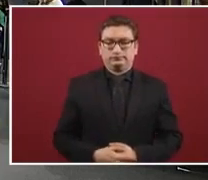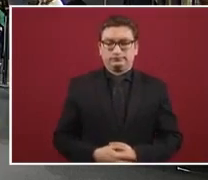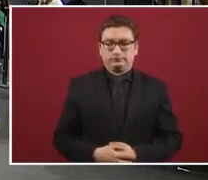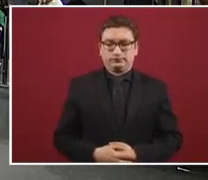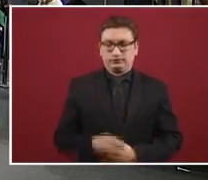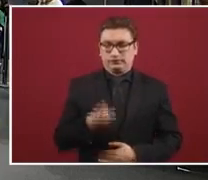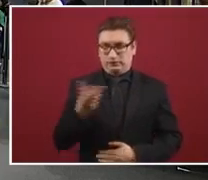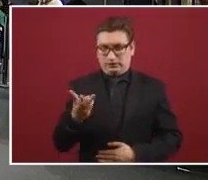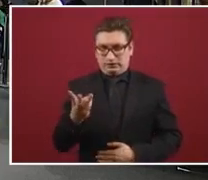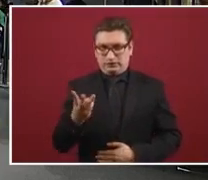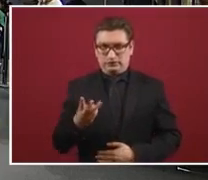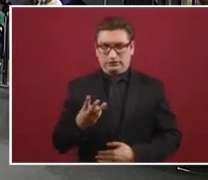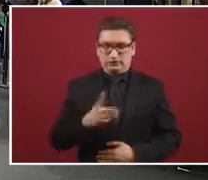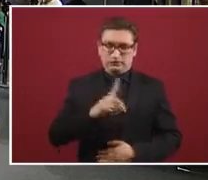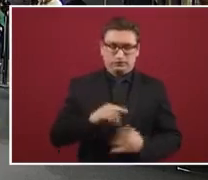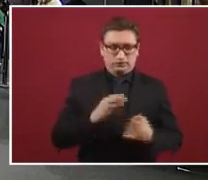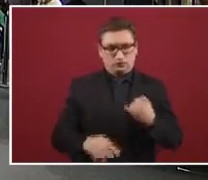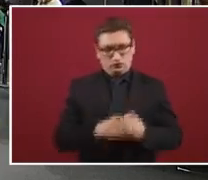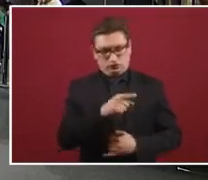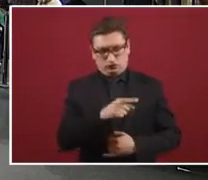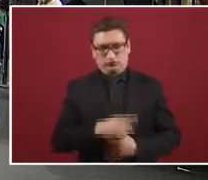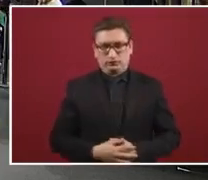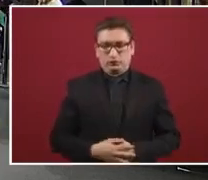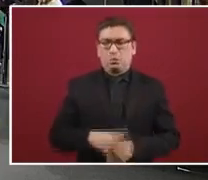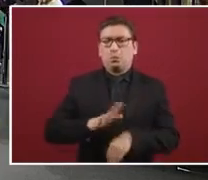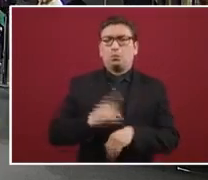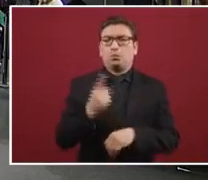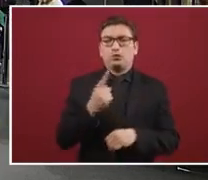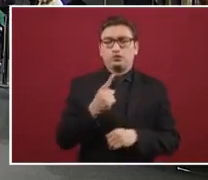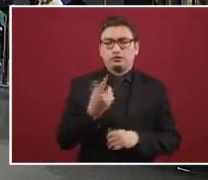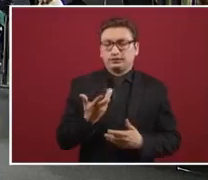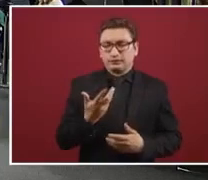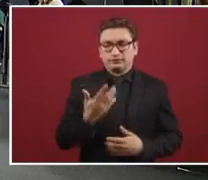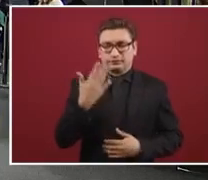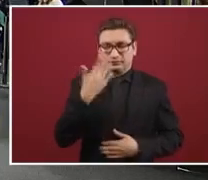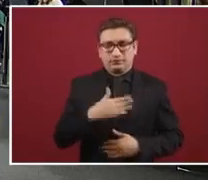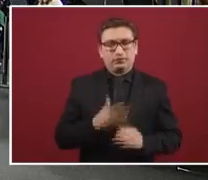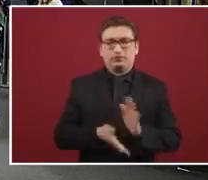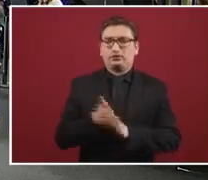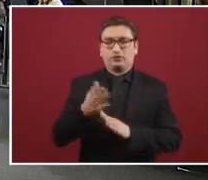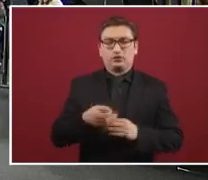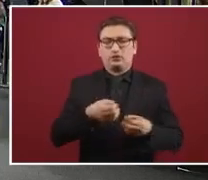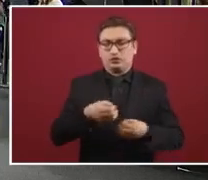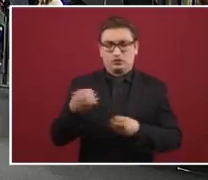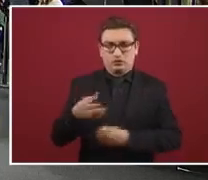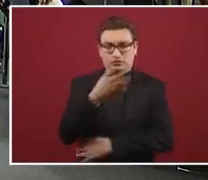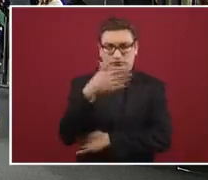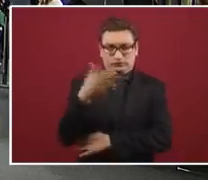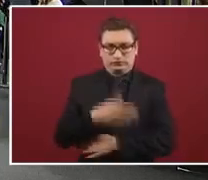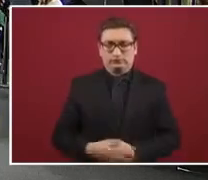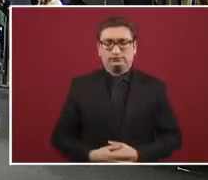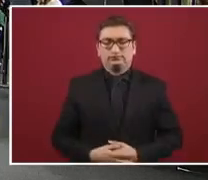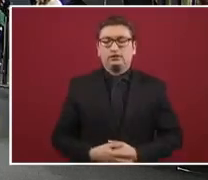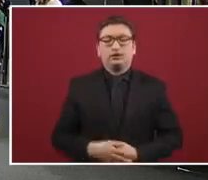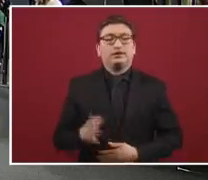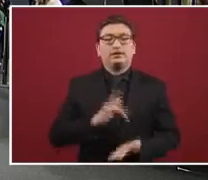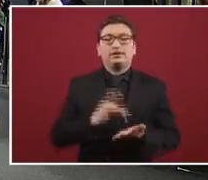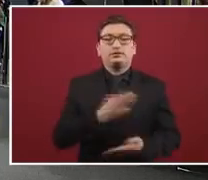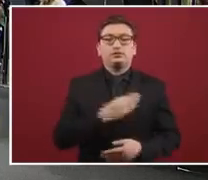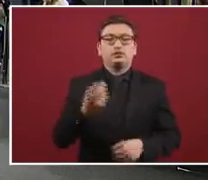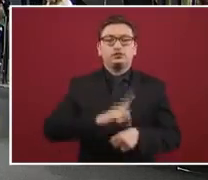Ustedes tres y terminamos contigo, porque vamos al abanderamiento. Gracias, buenos días a todos, buenos